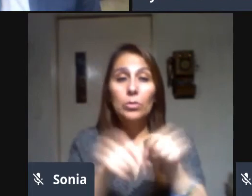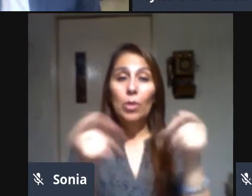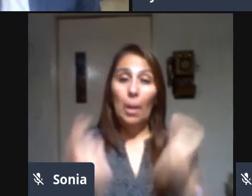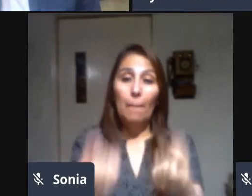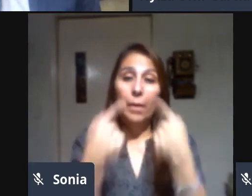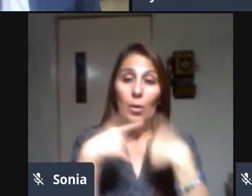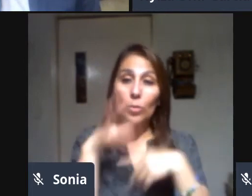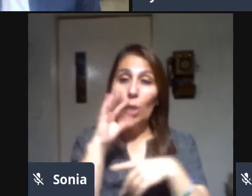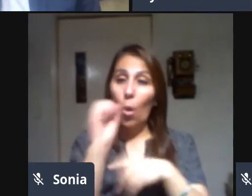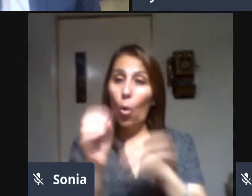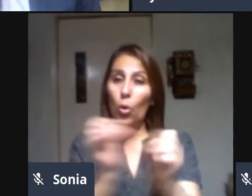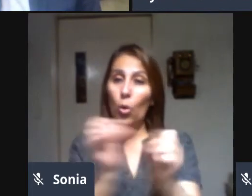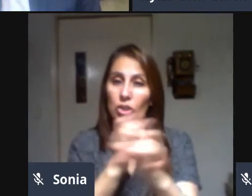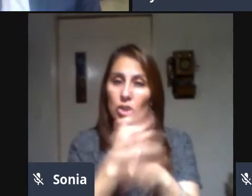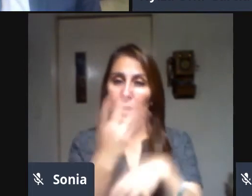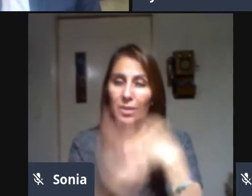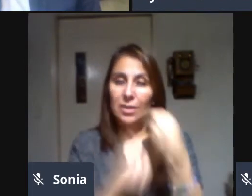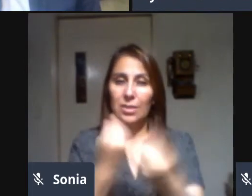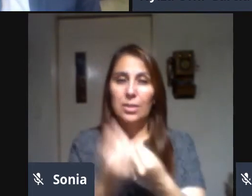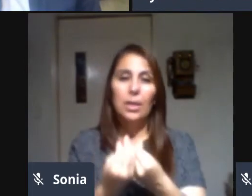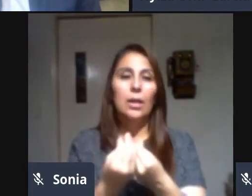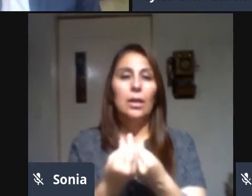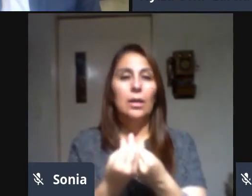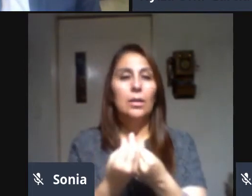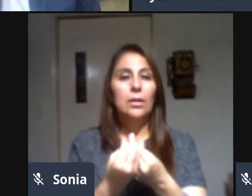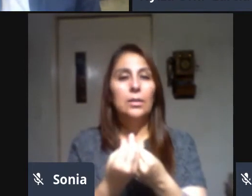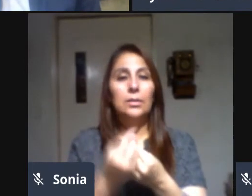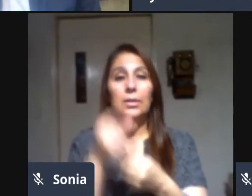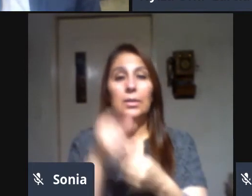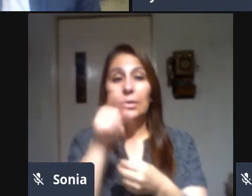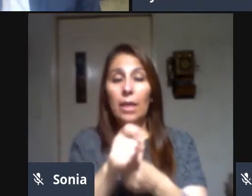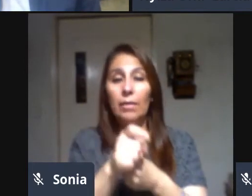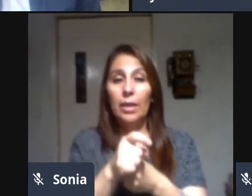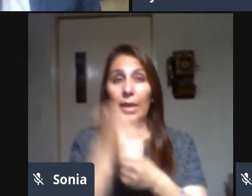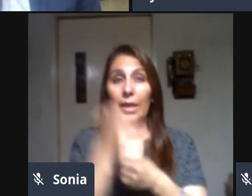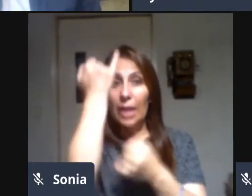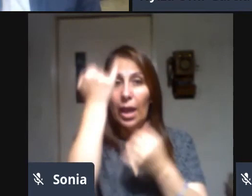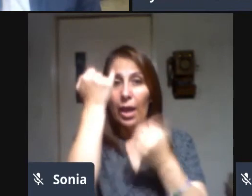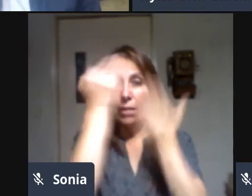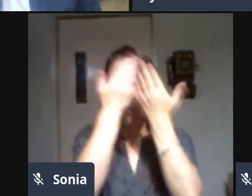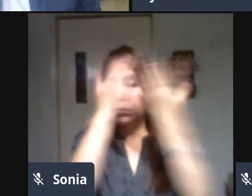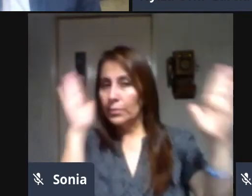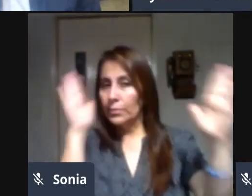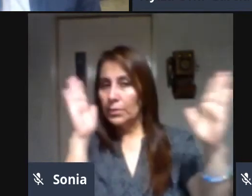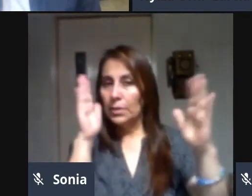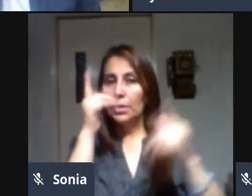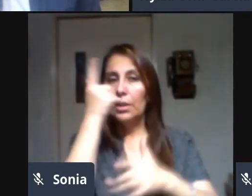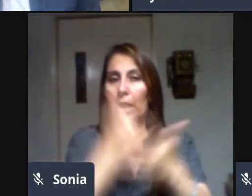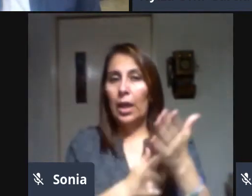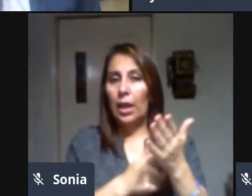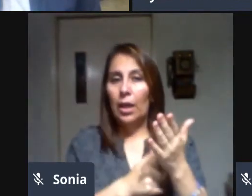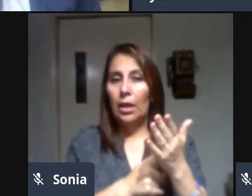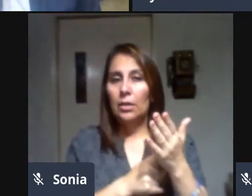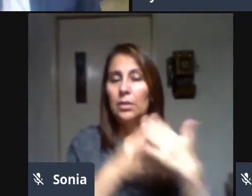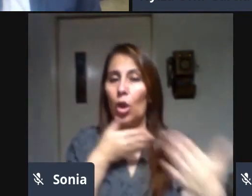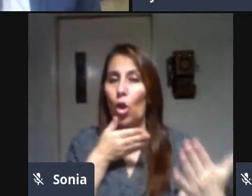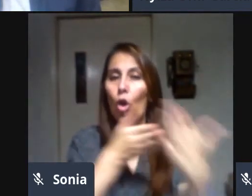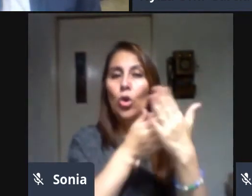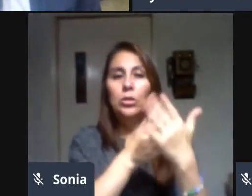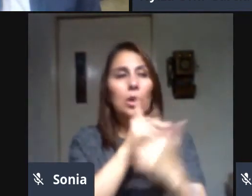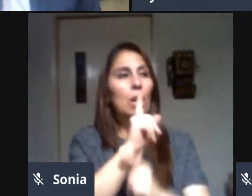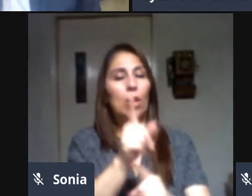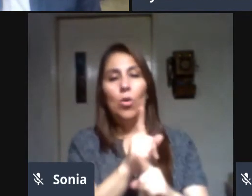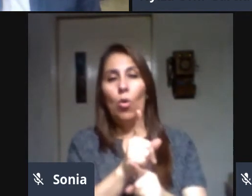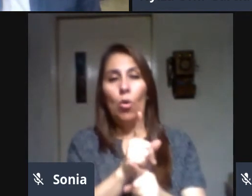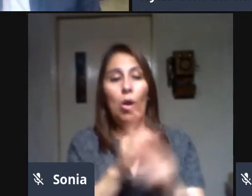lucha que hay que romper esta idea que tenemos de comer así como podemos realidad y meta